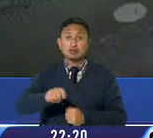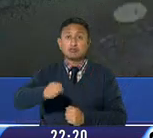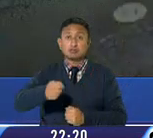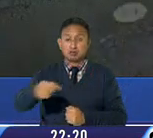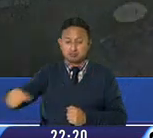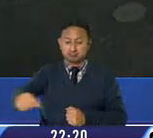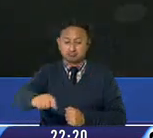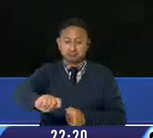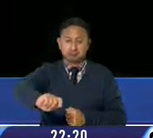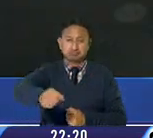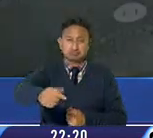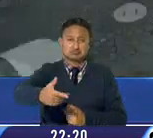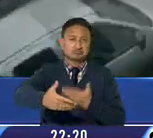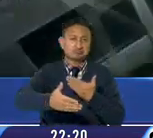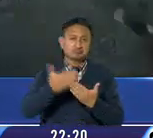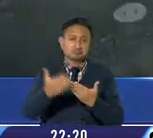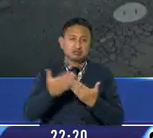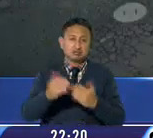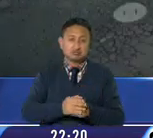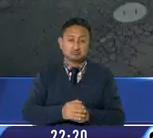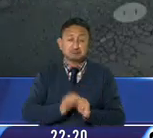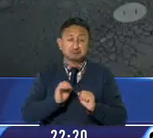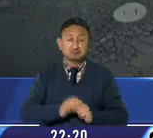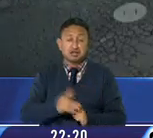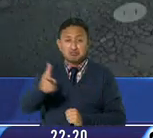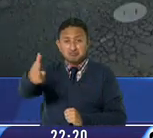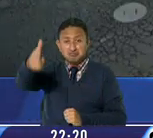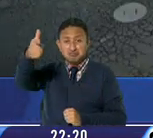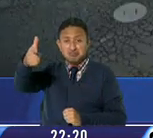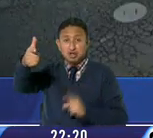en el encendedor. Con una frialdad de espanto, los